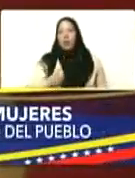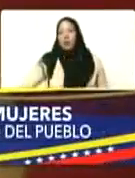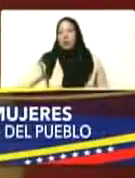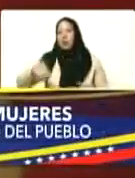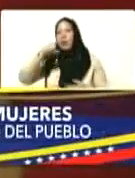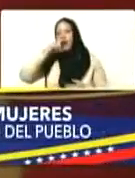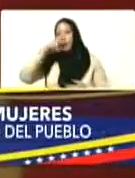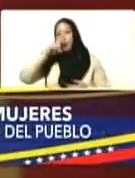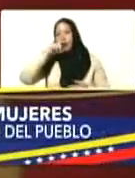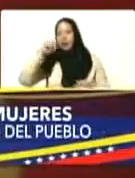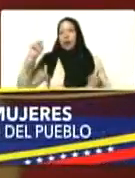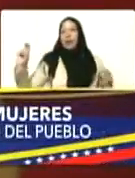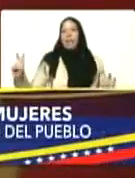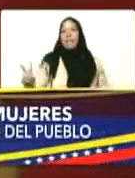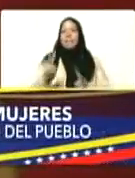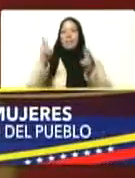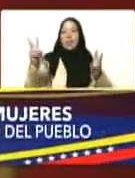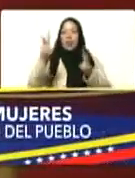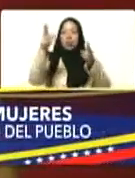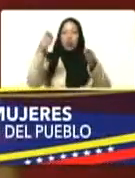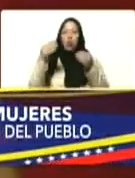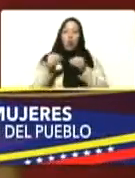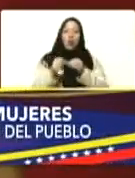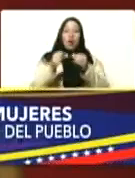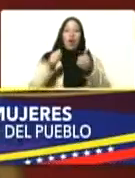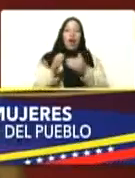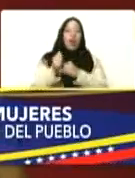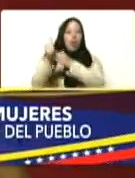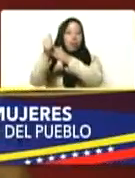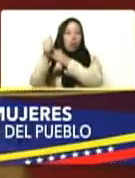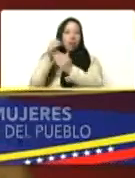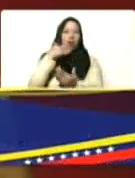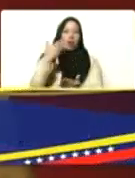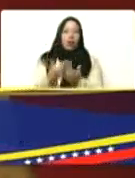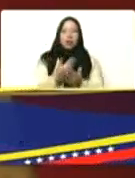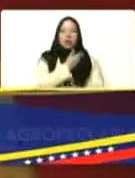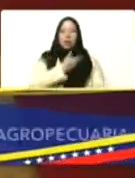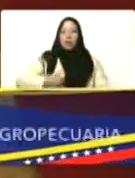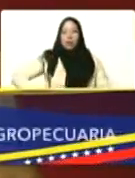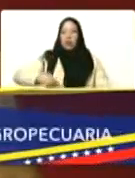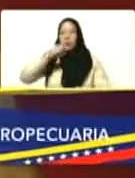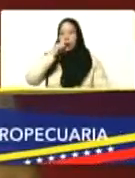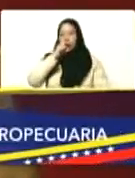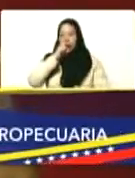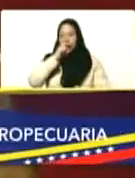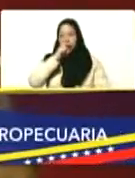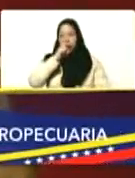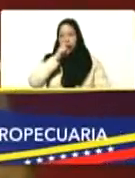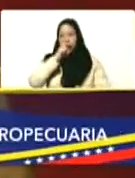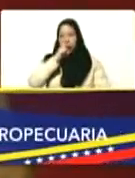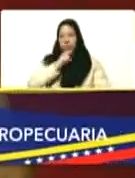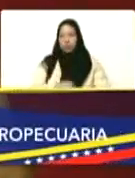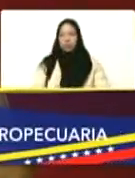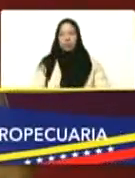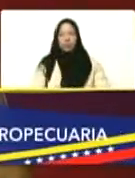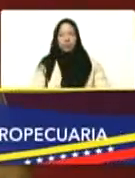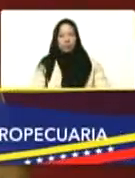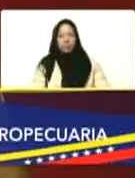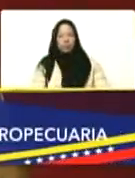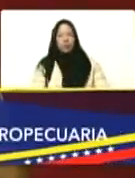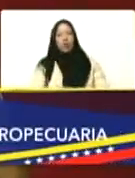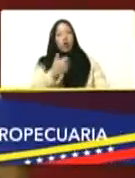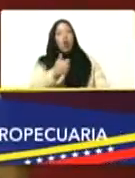de victorias. Gracias, presidente, a la implementación por parte